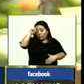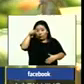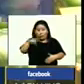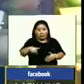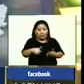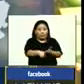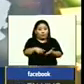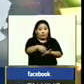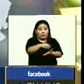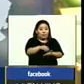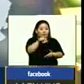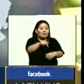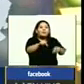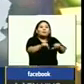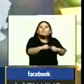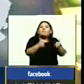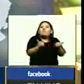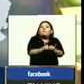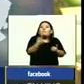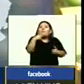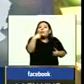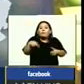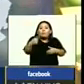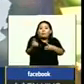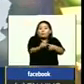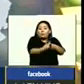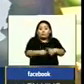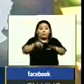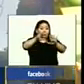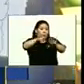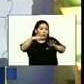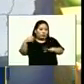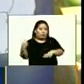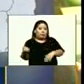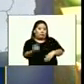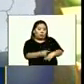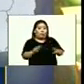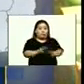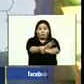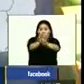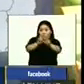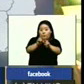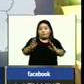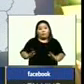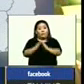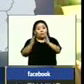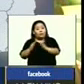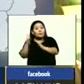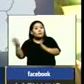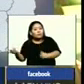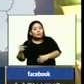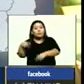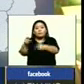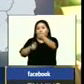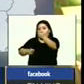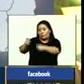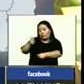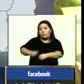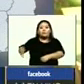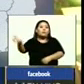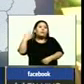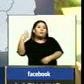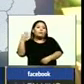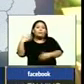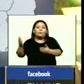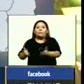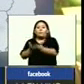De esta asociación, la conforman 80 productores de La Paz, San Vicente, Usulután, San Miguel y